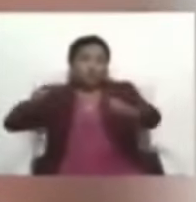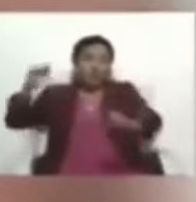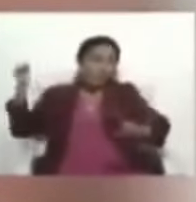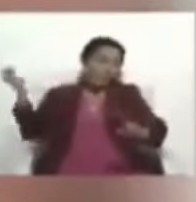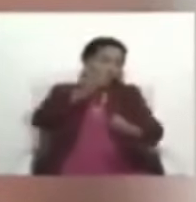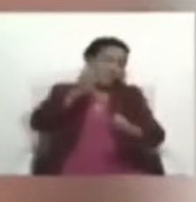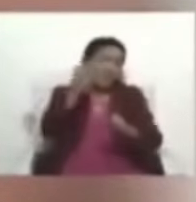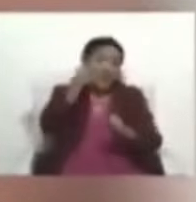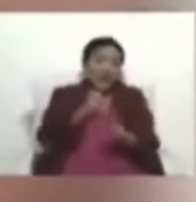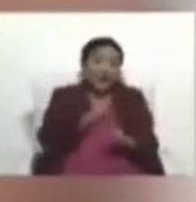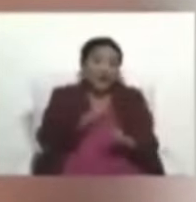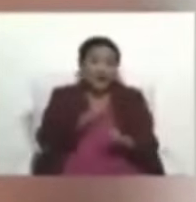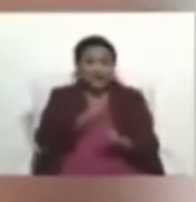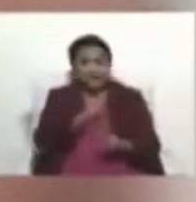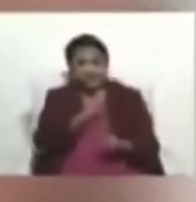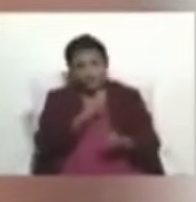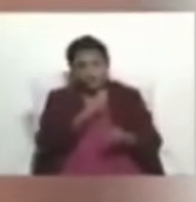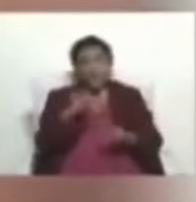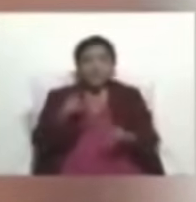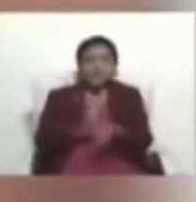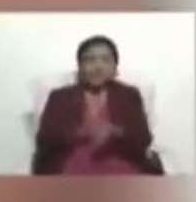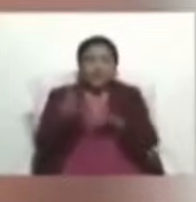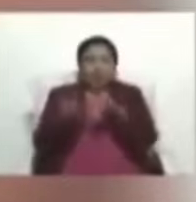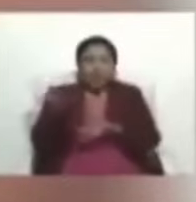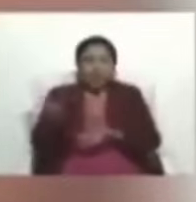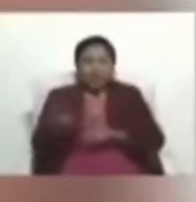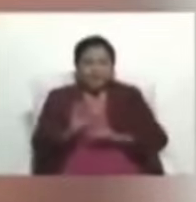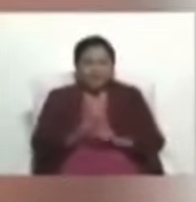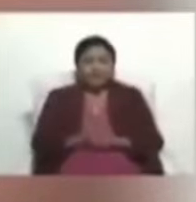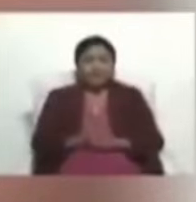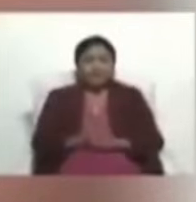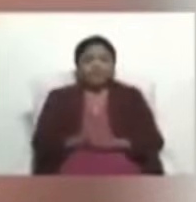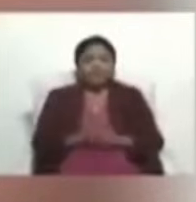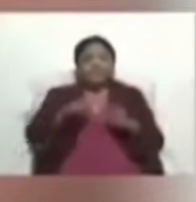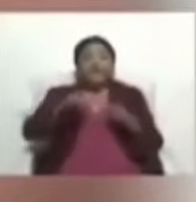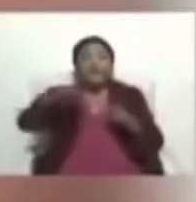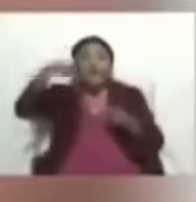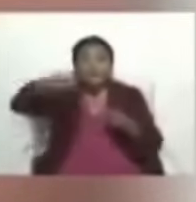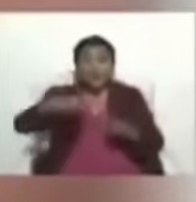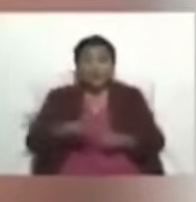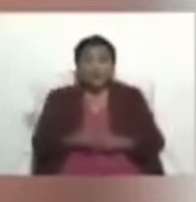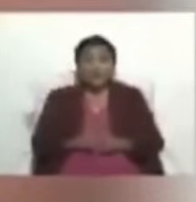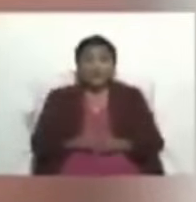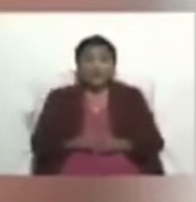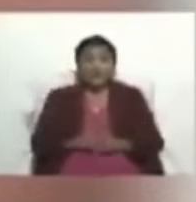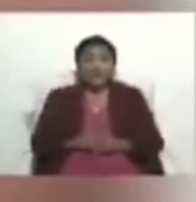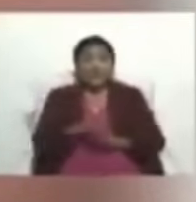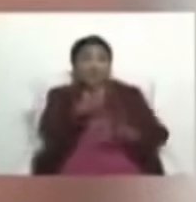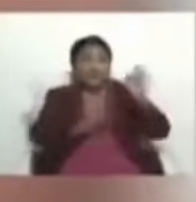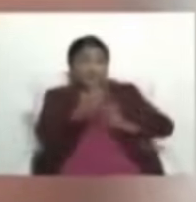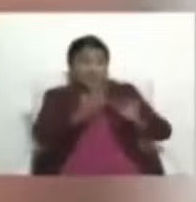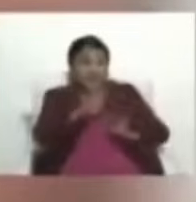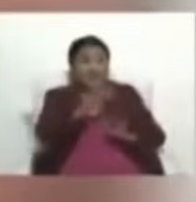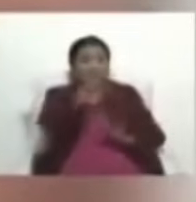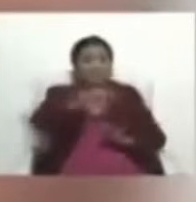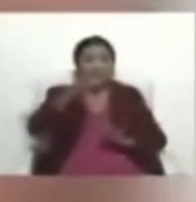cara. Guillermo es el que lo hace, mi hermano, y luego de eso nos explican qué es lo que